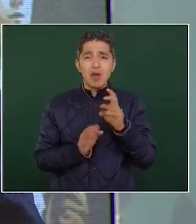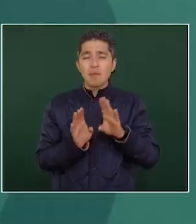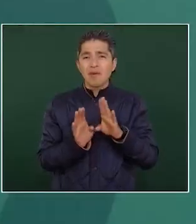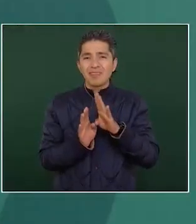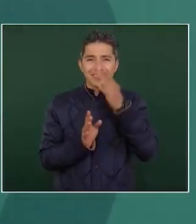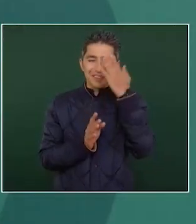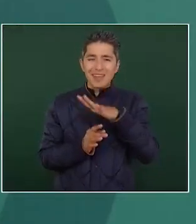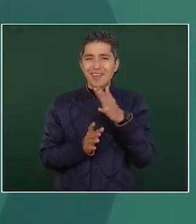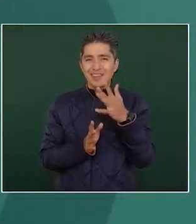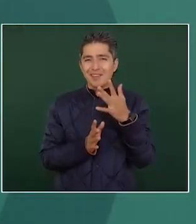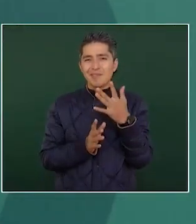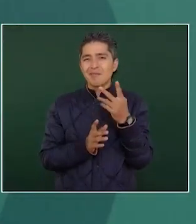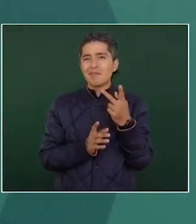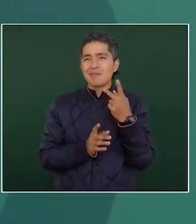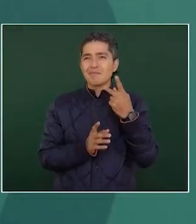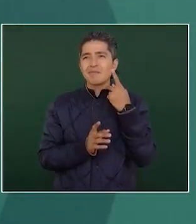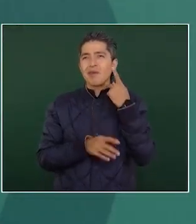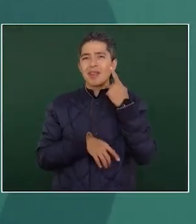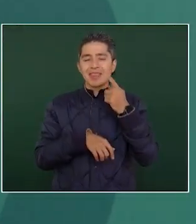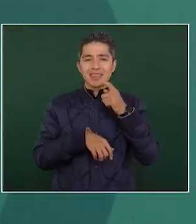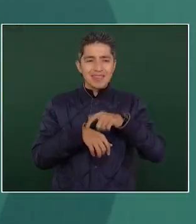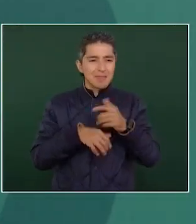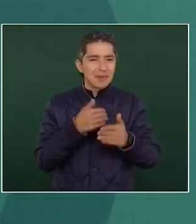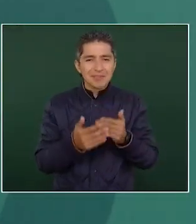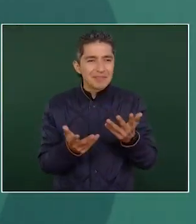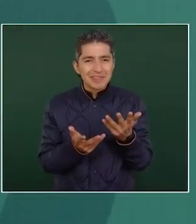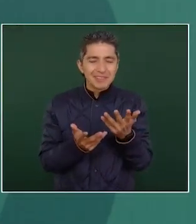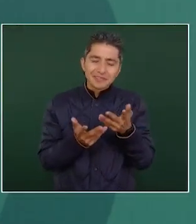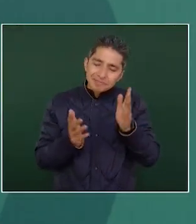Política, lo he dicho en otras ocasiones,